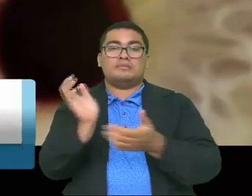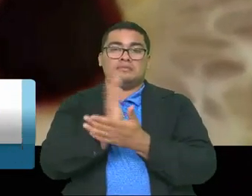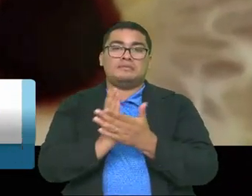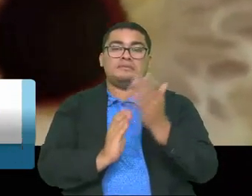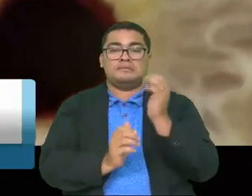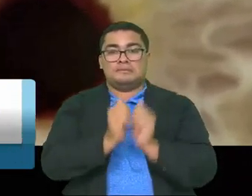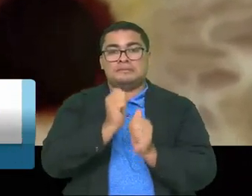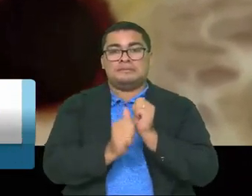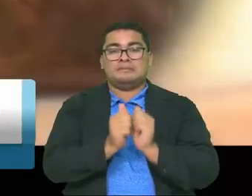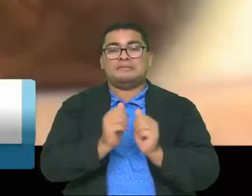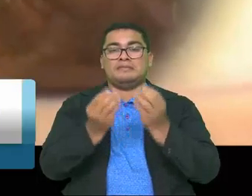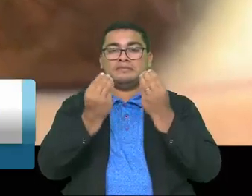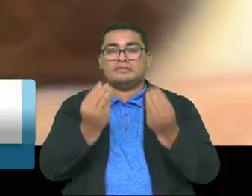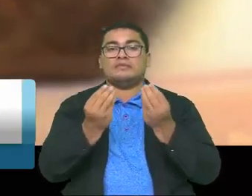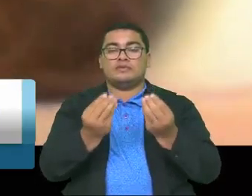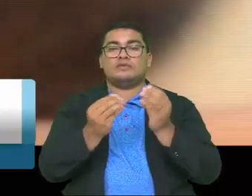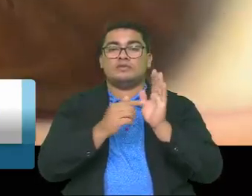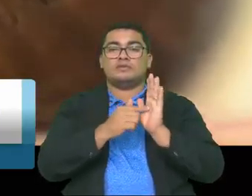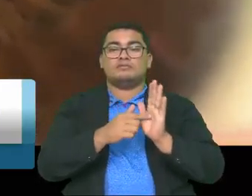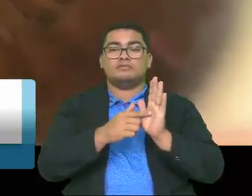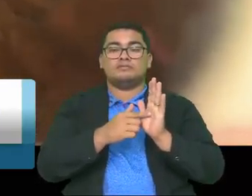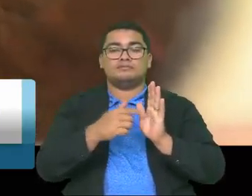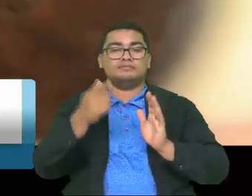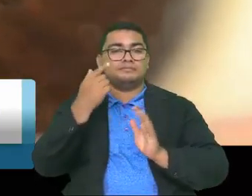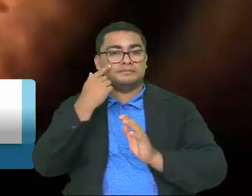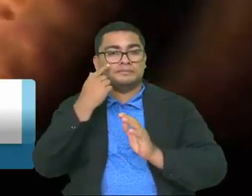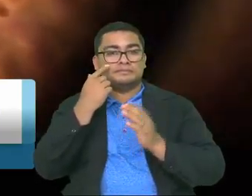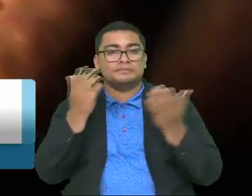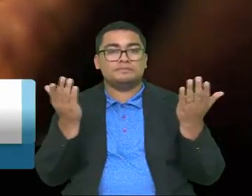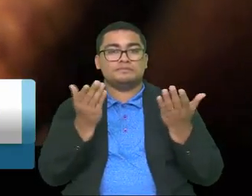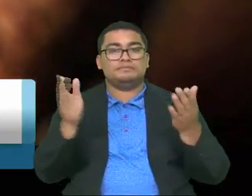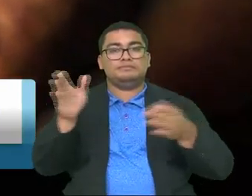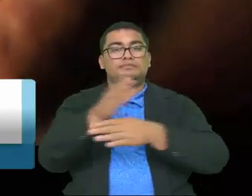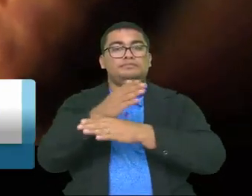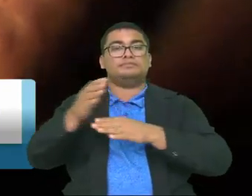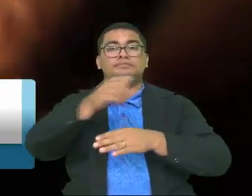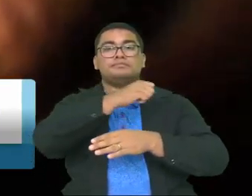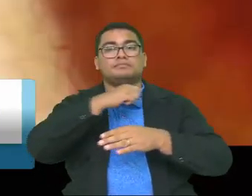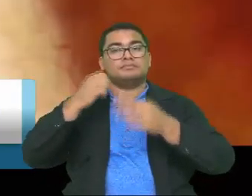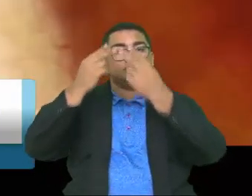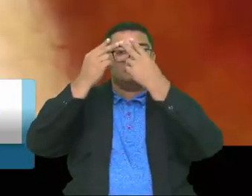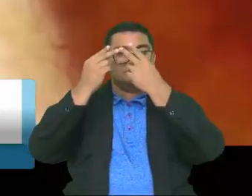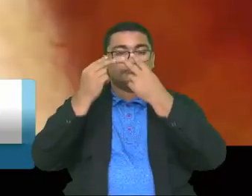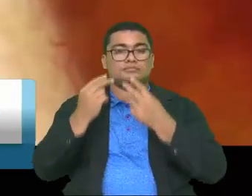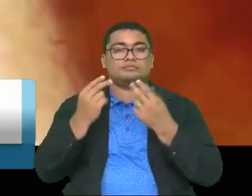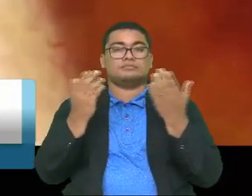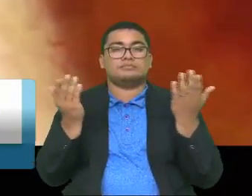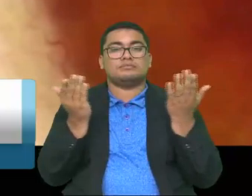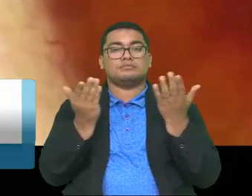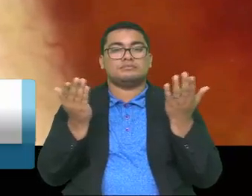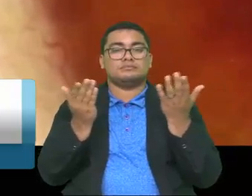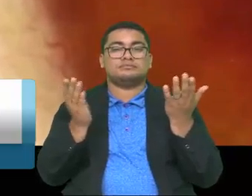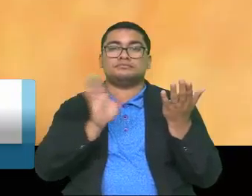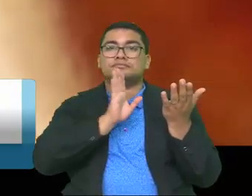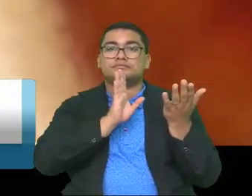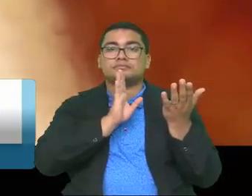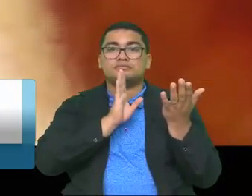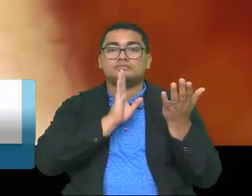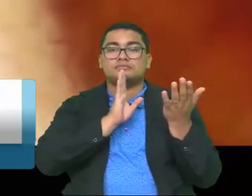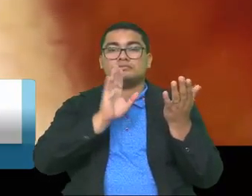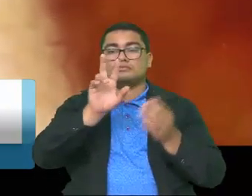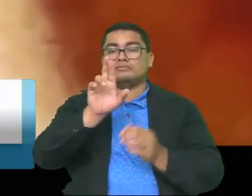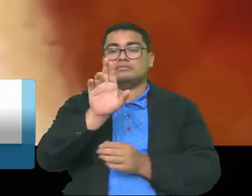hacer prueba, ¿verdad?, serológica, a descartar ya sea un proceso inmunológico, un proceso inflamatorio o un proceso